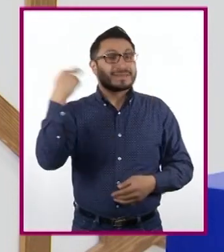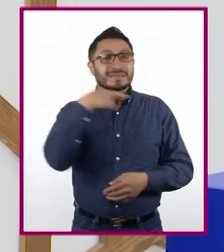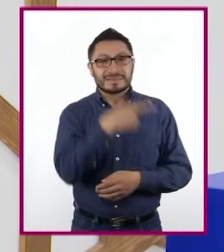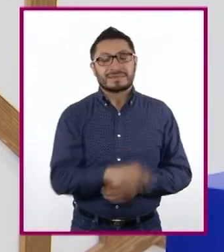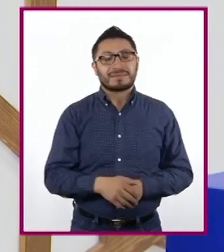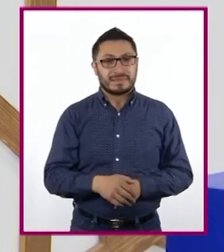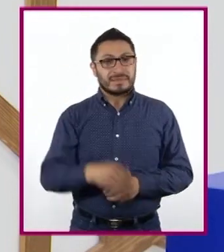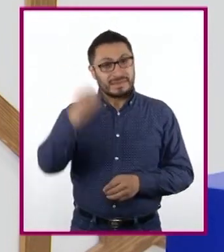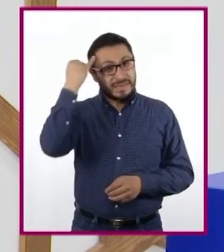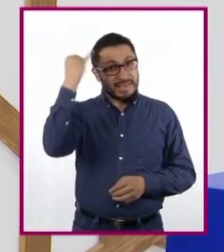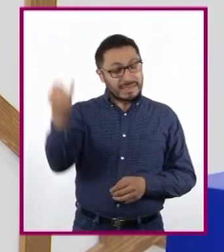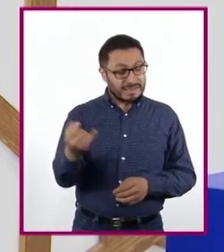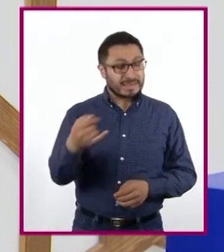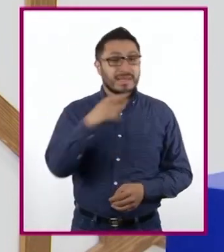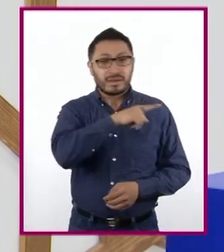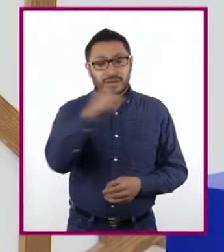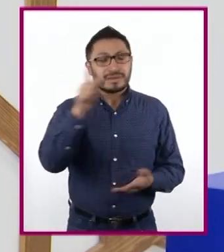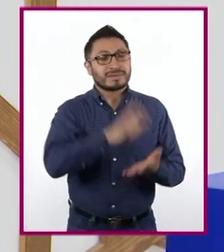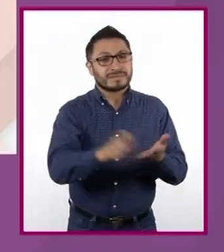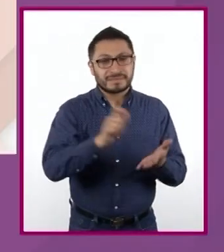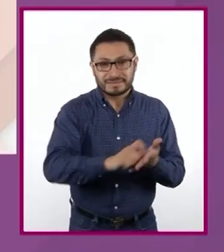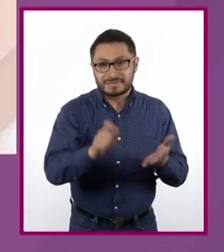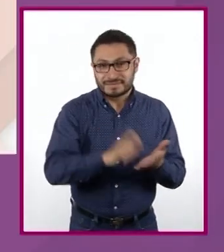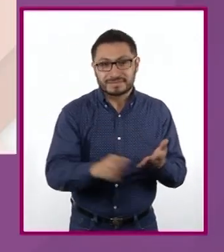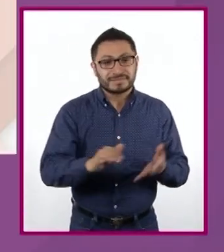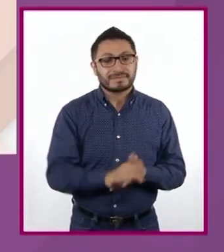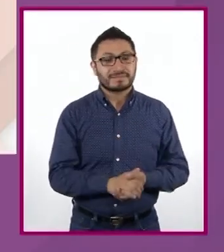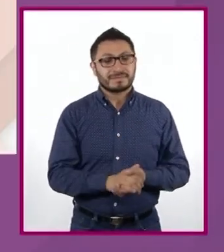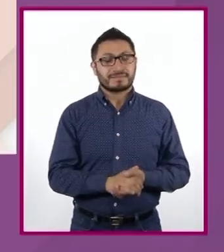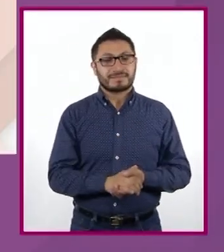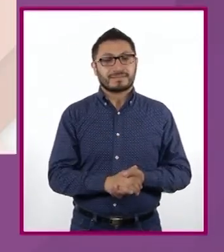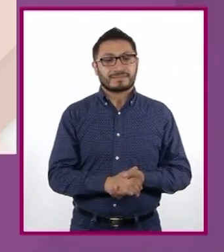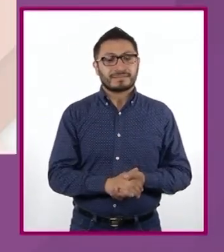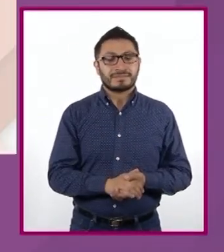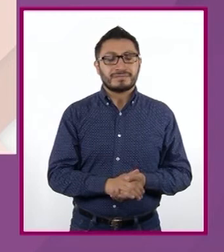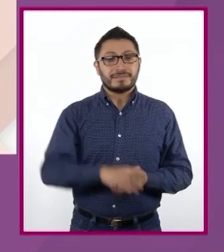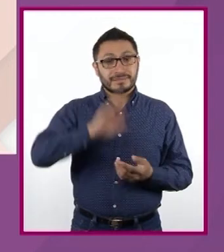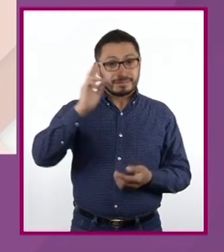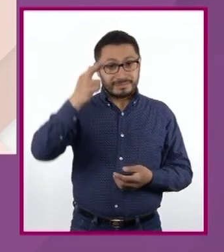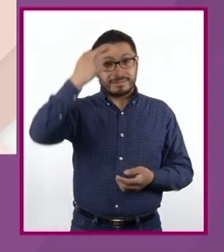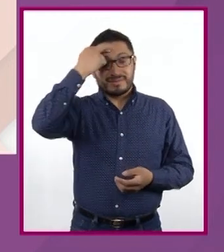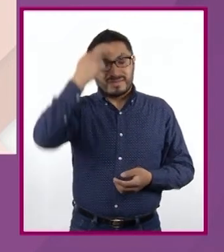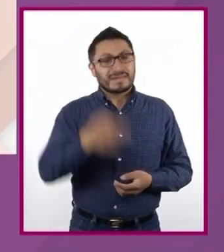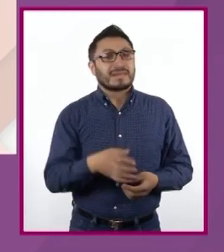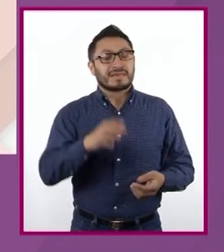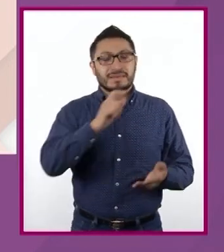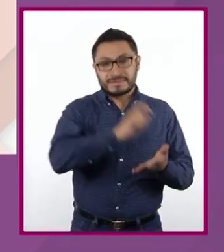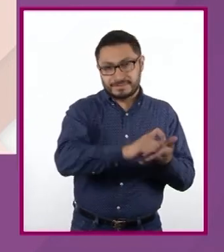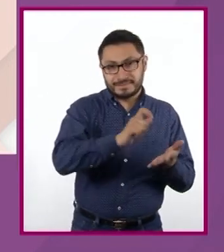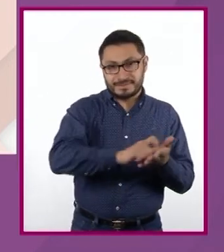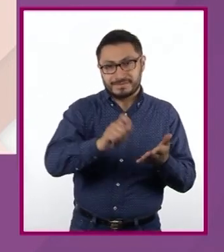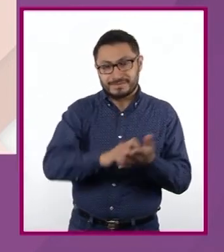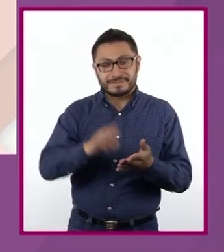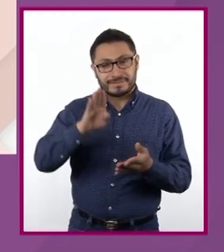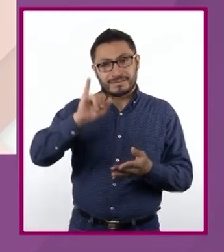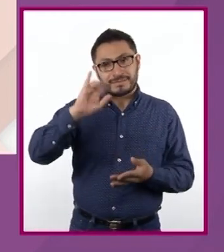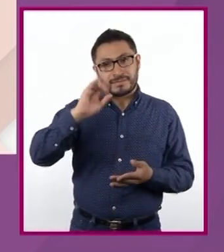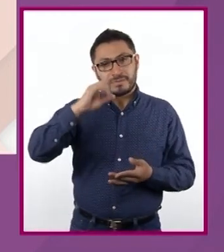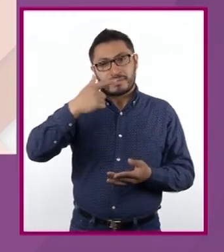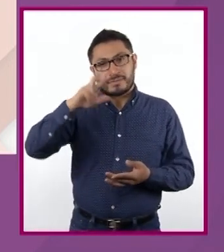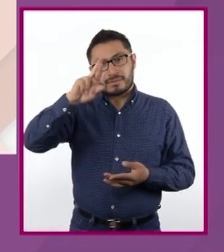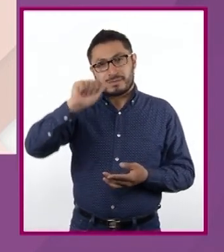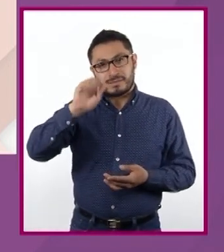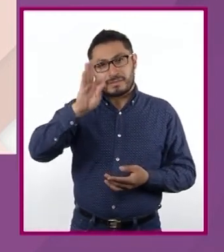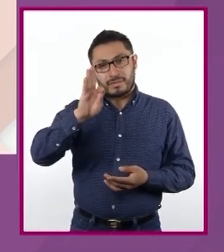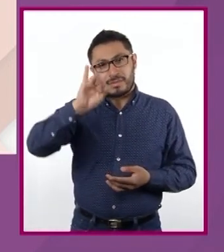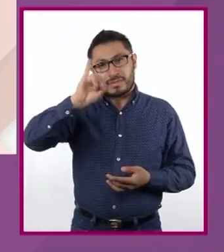no sería mala idea que tomaran nota. No olviden que en la redacción de una biografía se